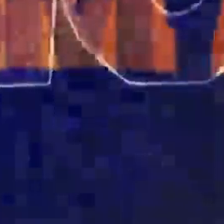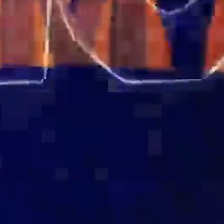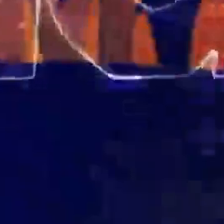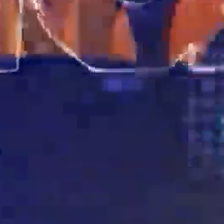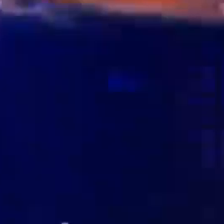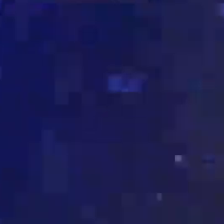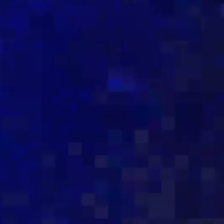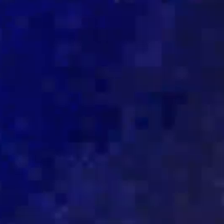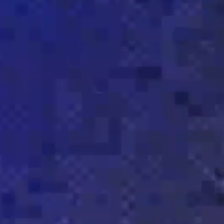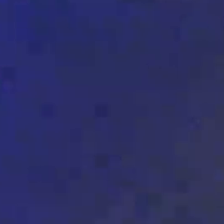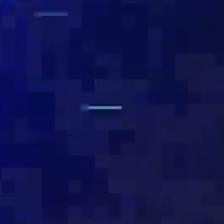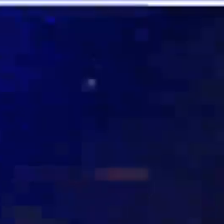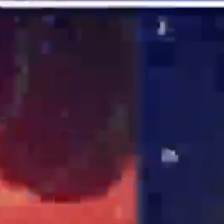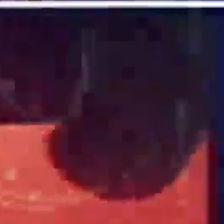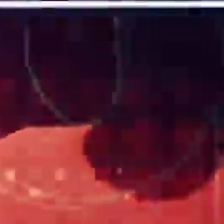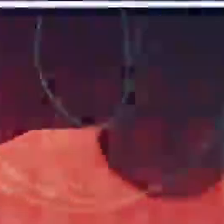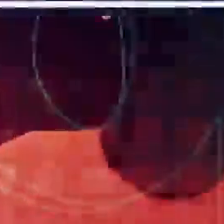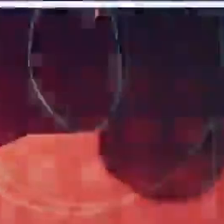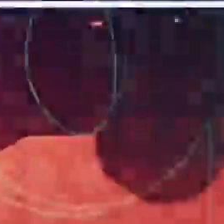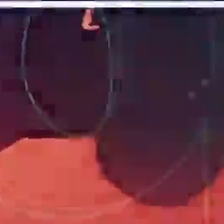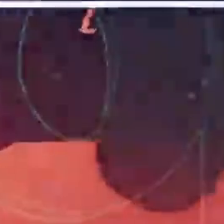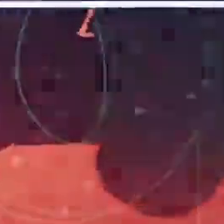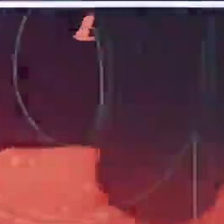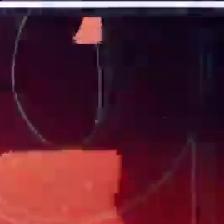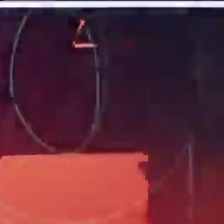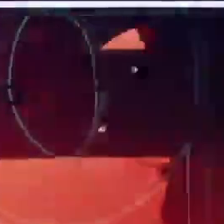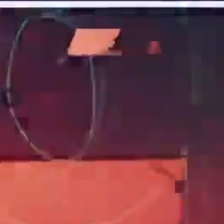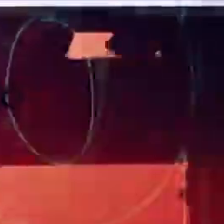Señores, no los canso más, pero fíjense lo que voy a hacer.